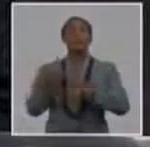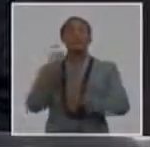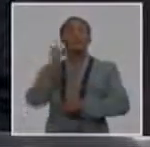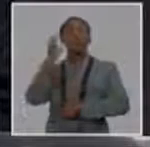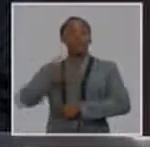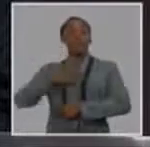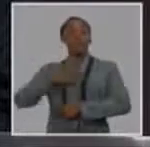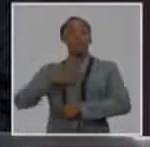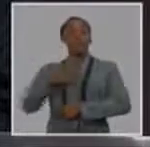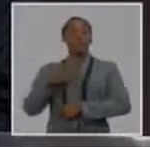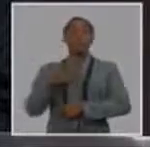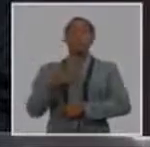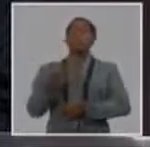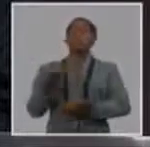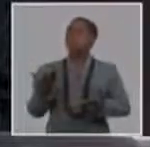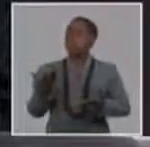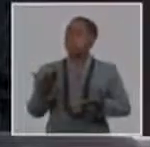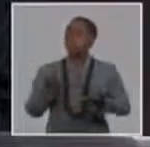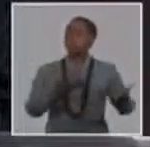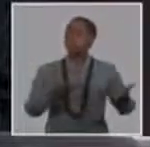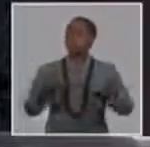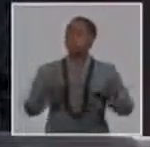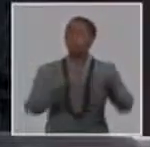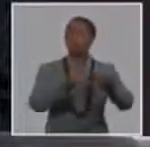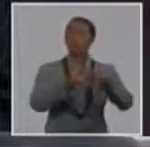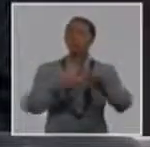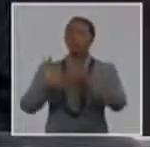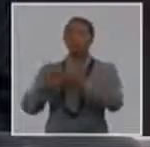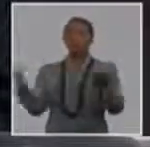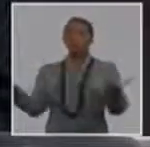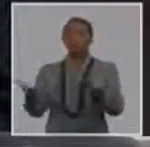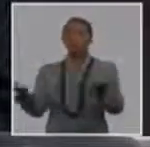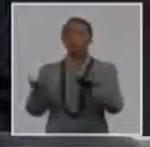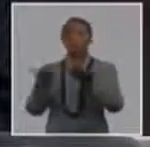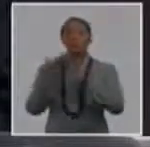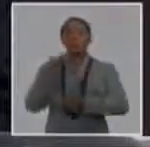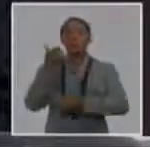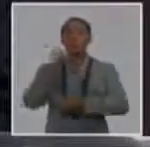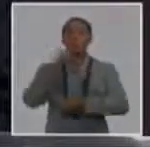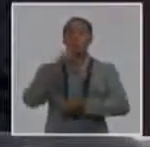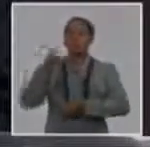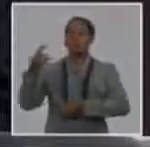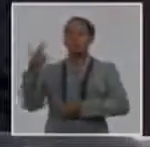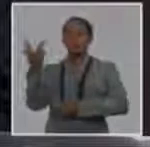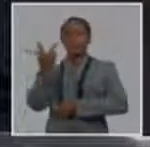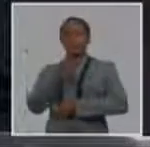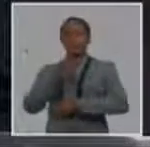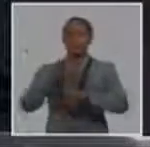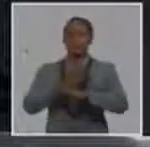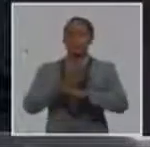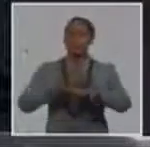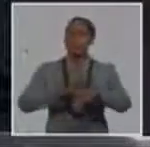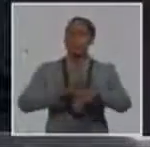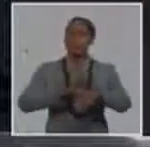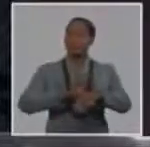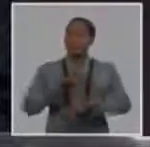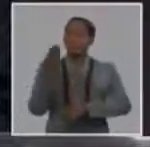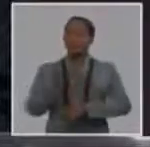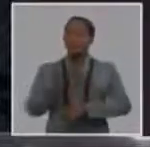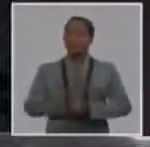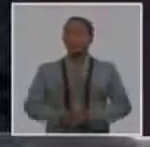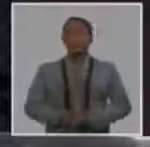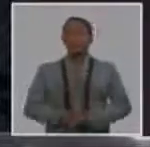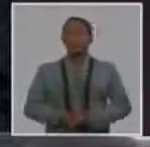pasar por todo este proceso de aprobación de las patentes. Y esta diferencia entre 71 y 81 es porque